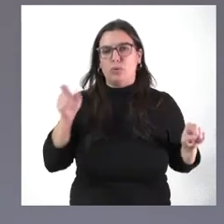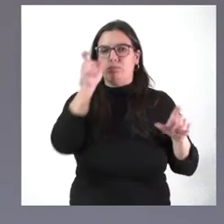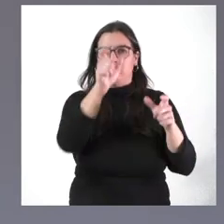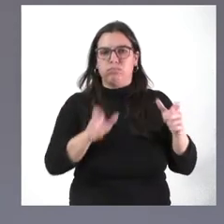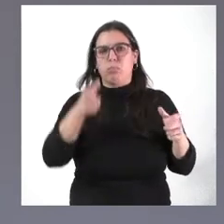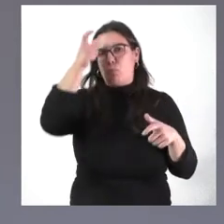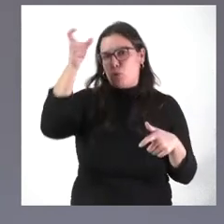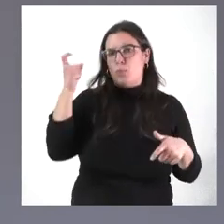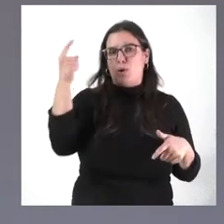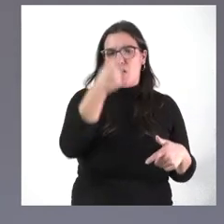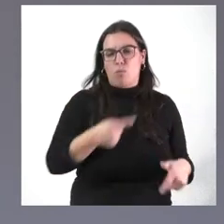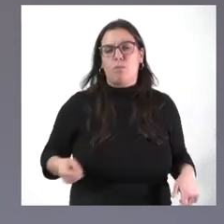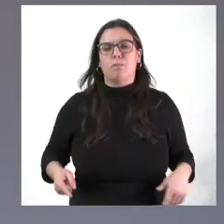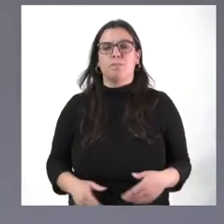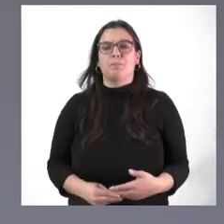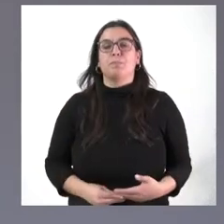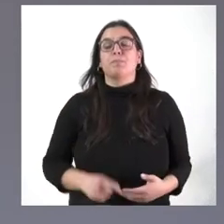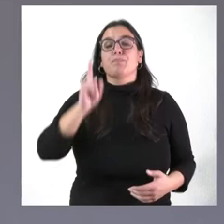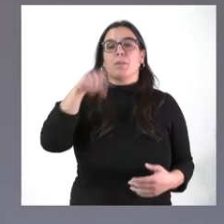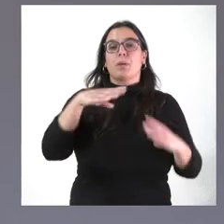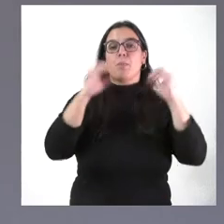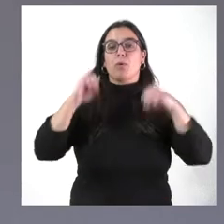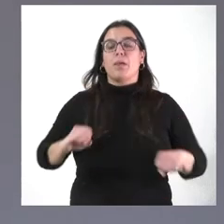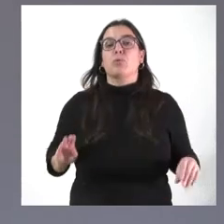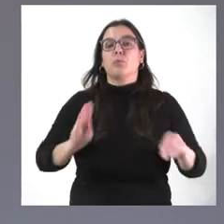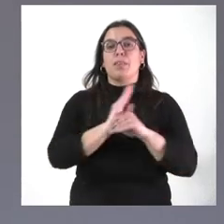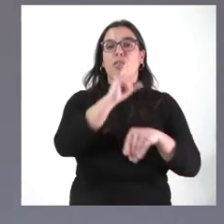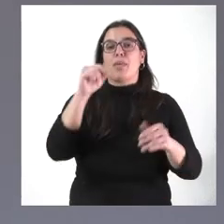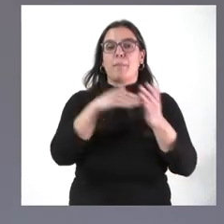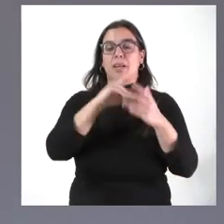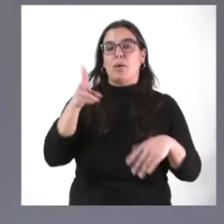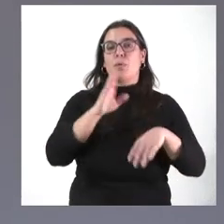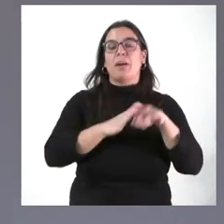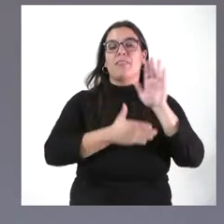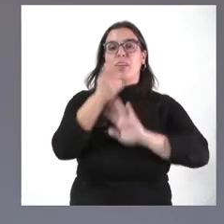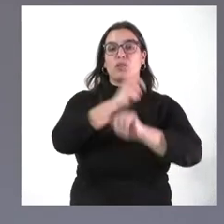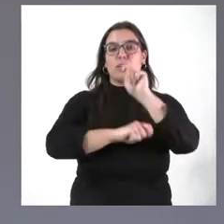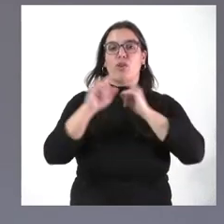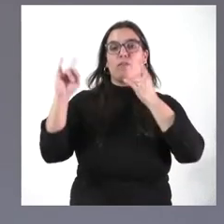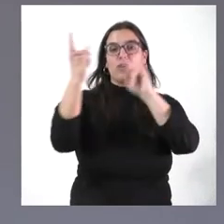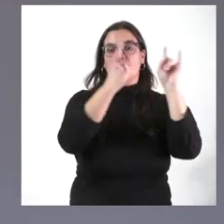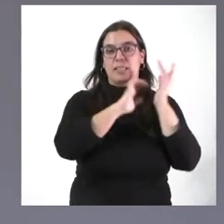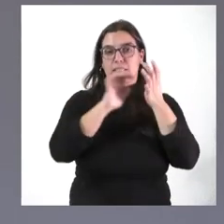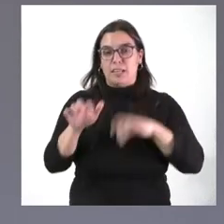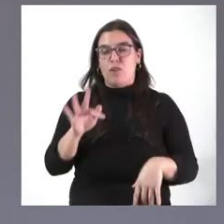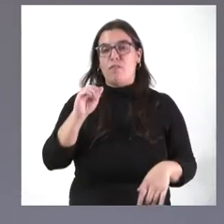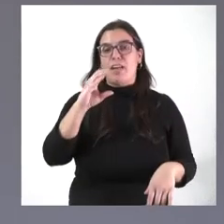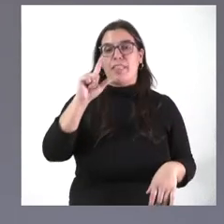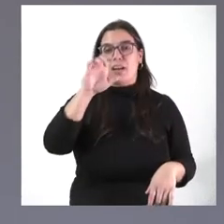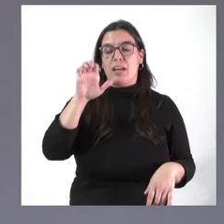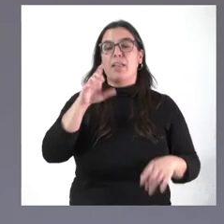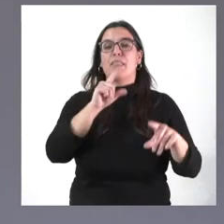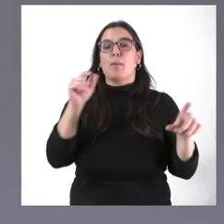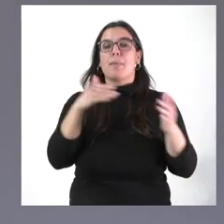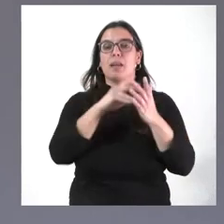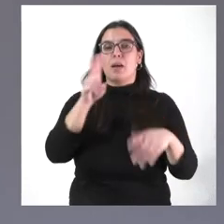a los que benefician se ha aprobado también una subvención de euros a la federación de asociaciones forestales de Castilla y león facile son 100.000 euros para